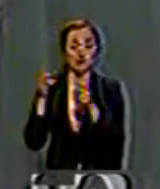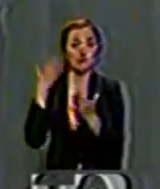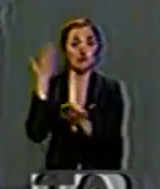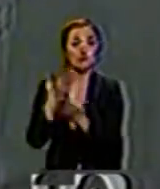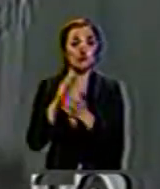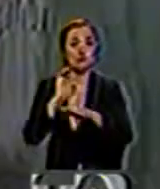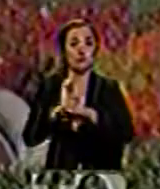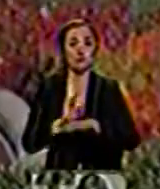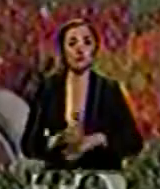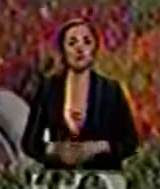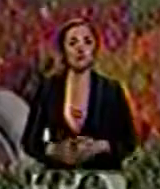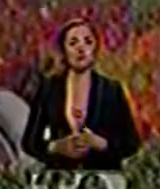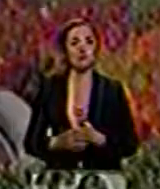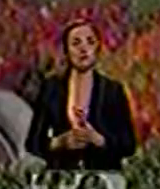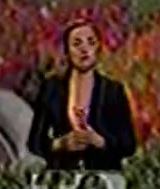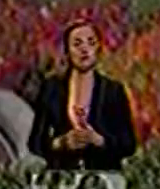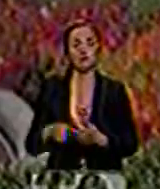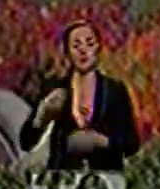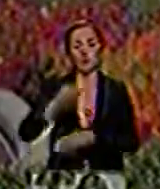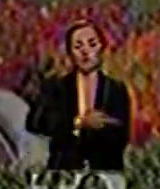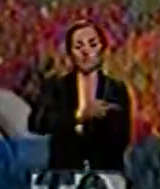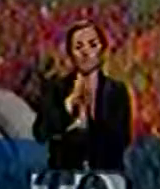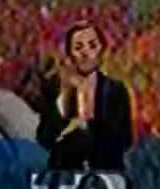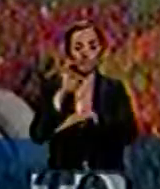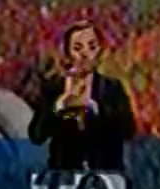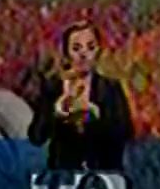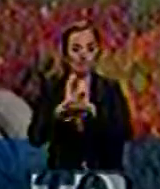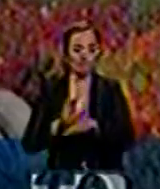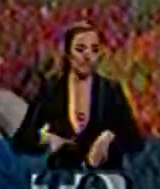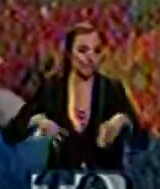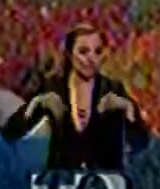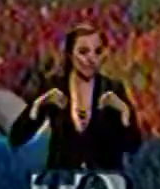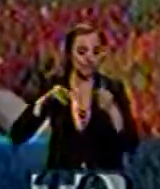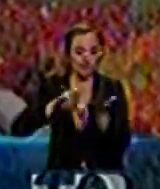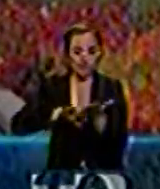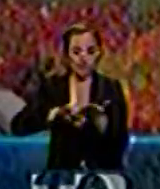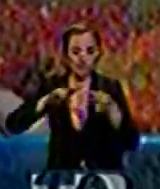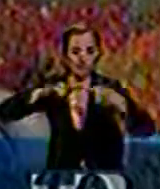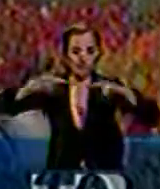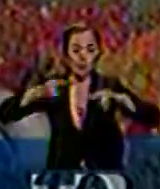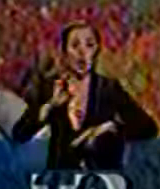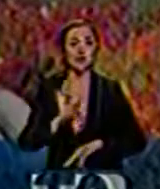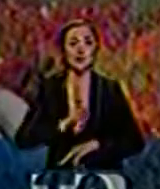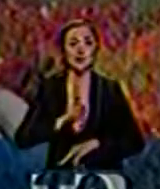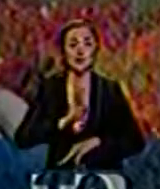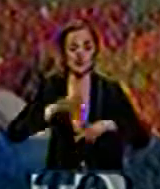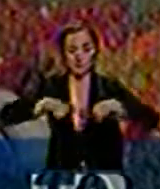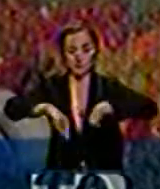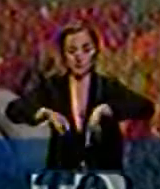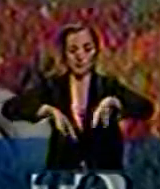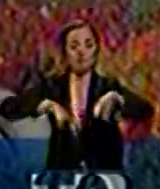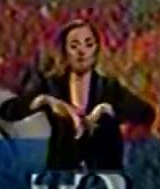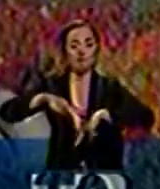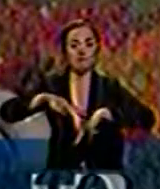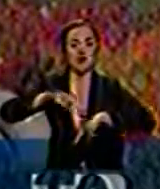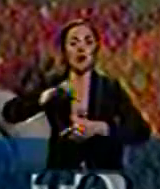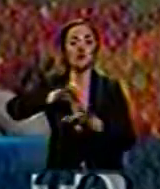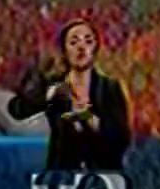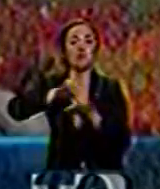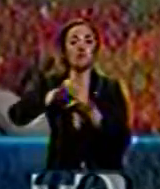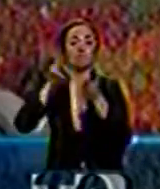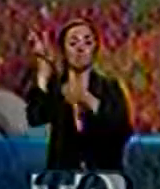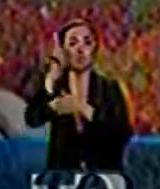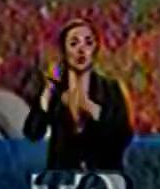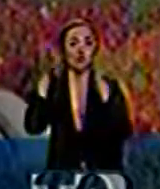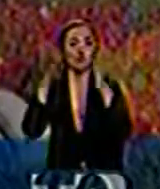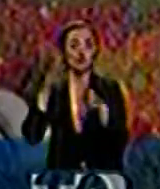territorio ecuatoriano. En los próximos días, Ecuador acogerá nuevamente la reunión regional técnica sobre movilidad humana de ciudadanos venezolanos,